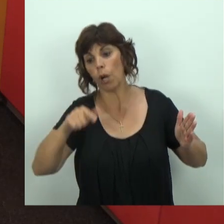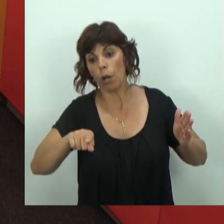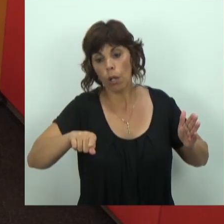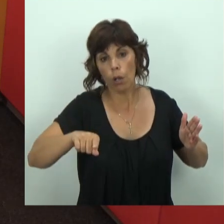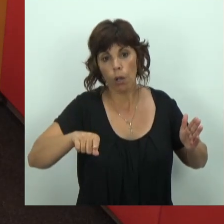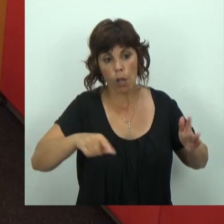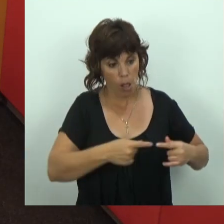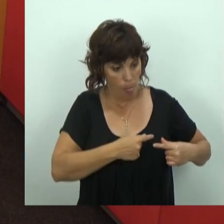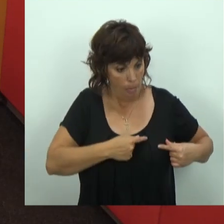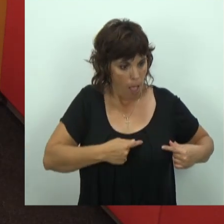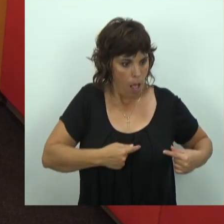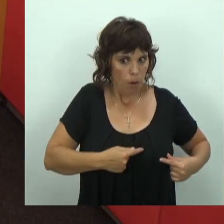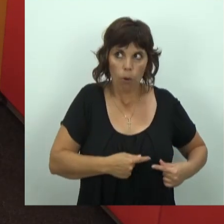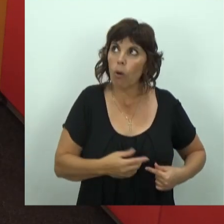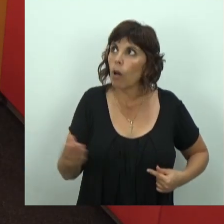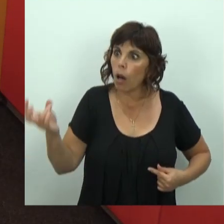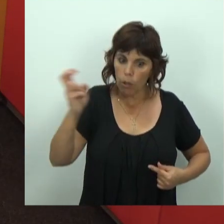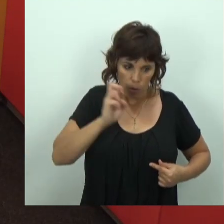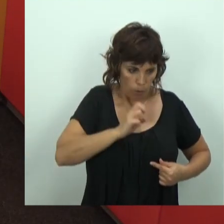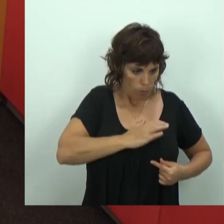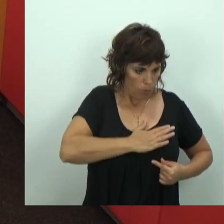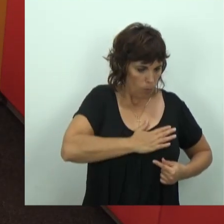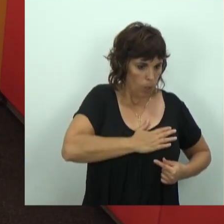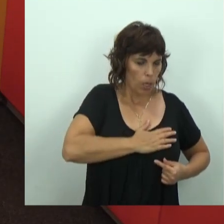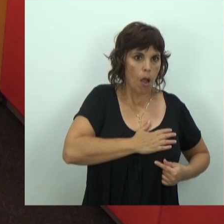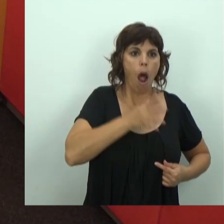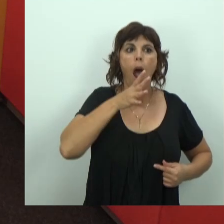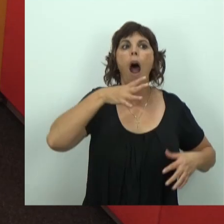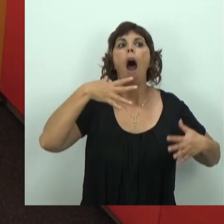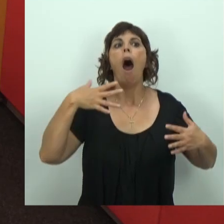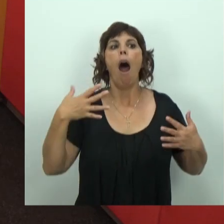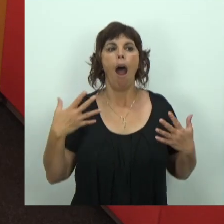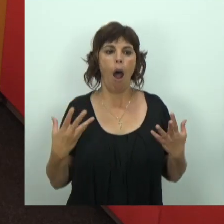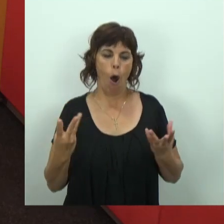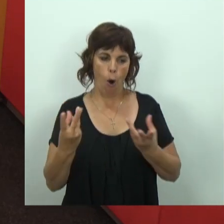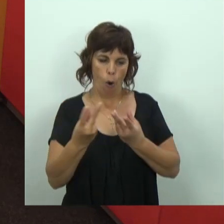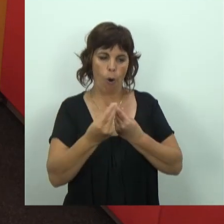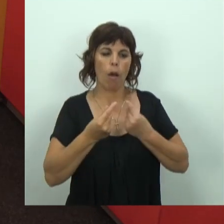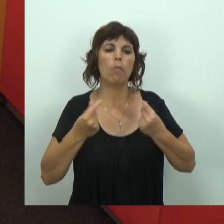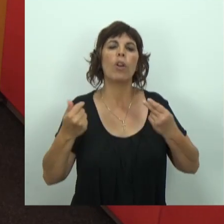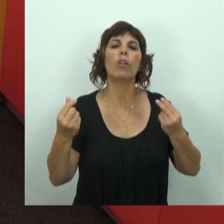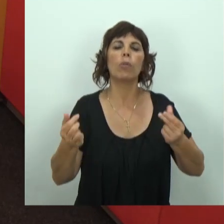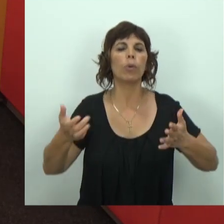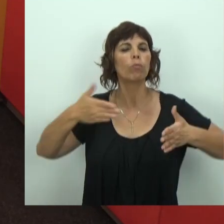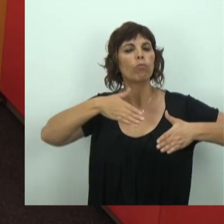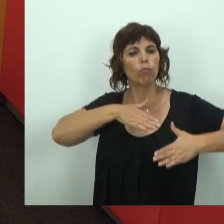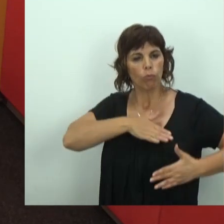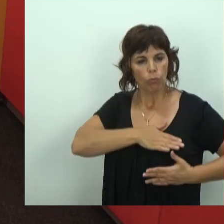corazón que tú percibes, ahora lo he recibido en mi